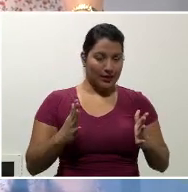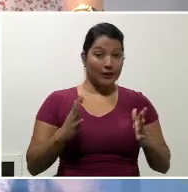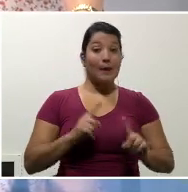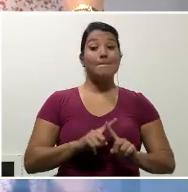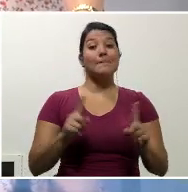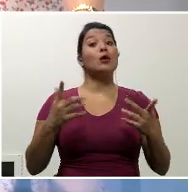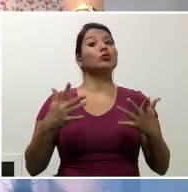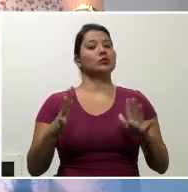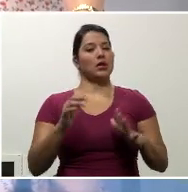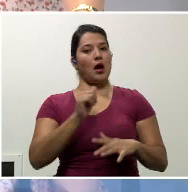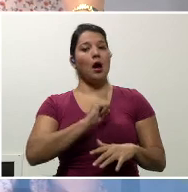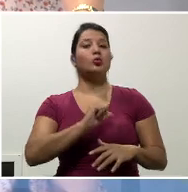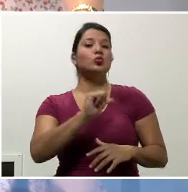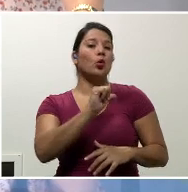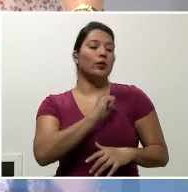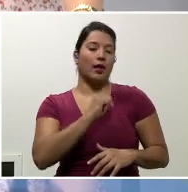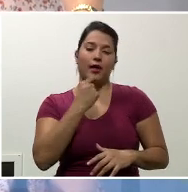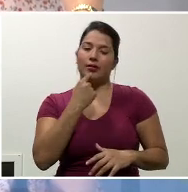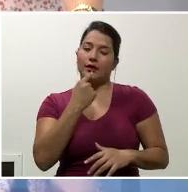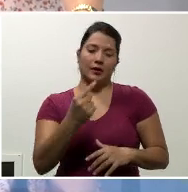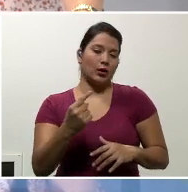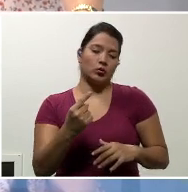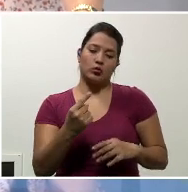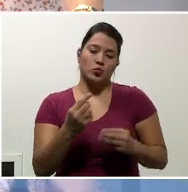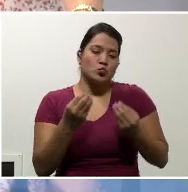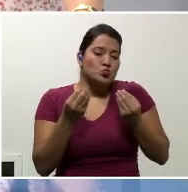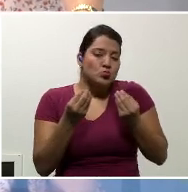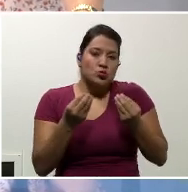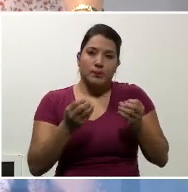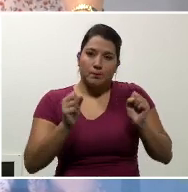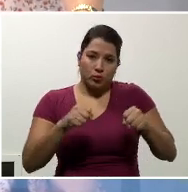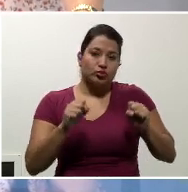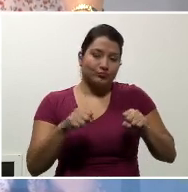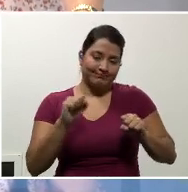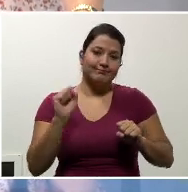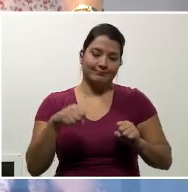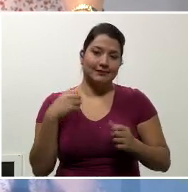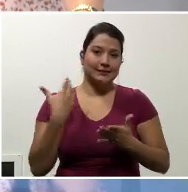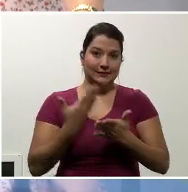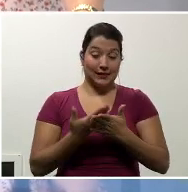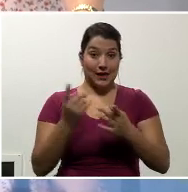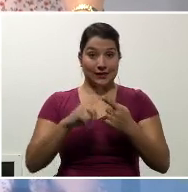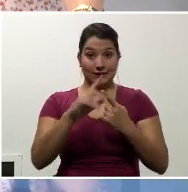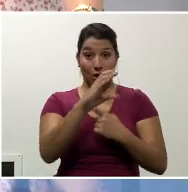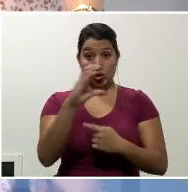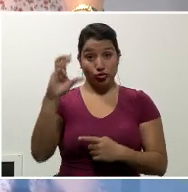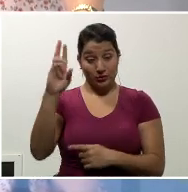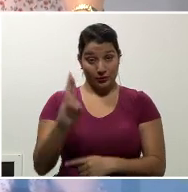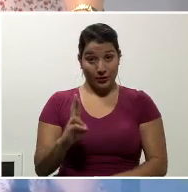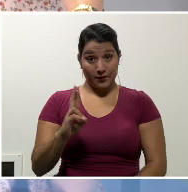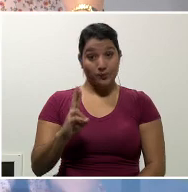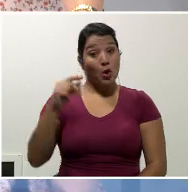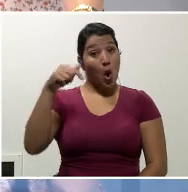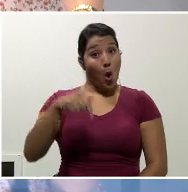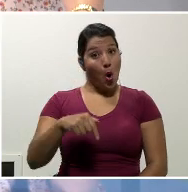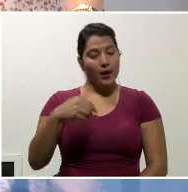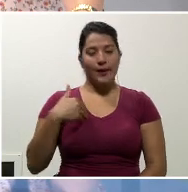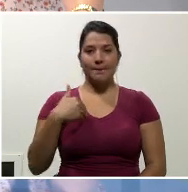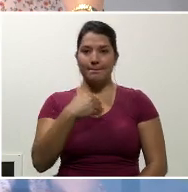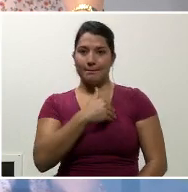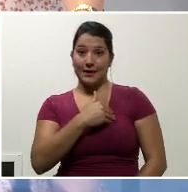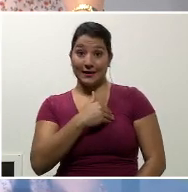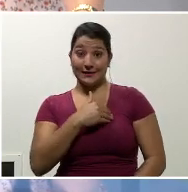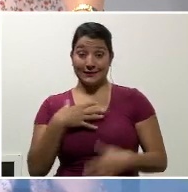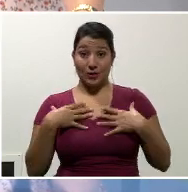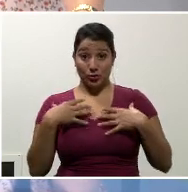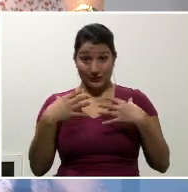autoridades han dicho que es altamente probable que la epidemia llegue a Costa Rica. Hoy el Ministerio de Salud